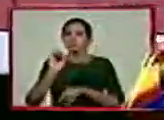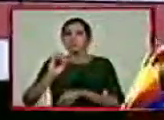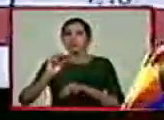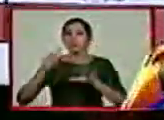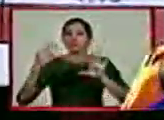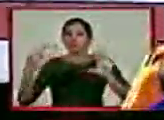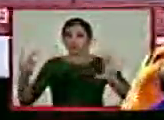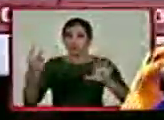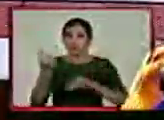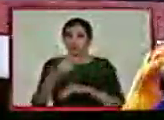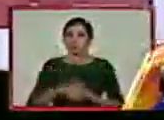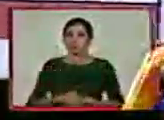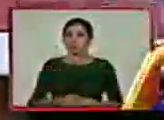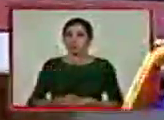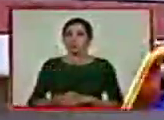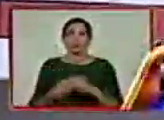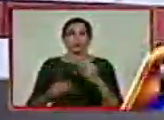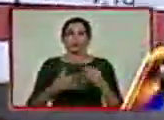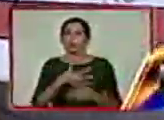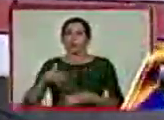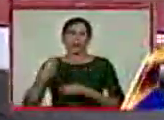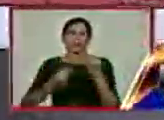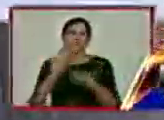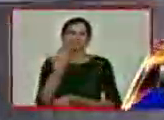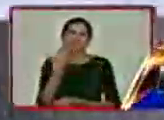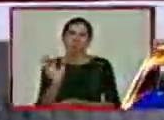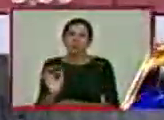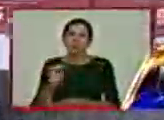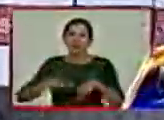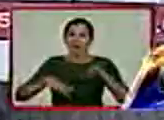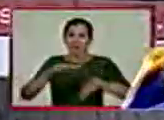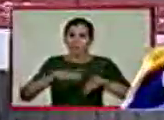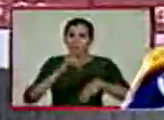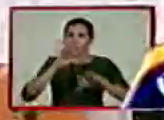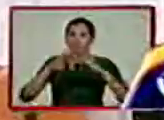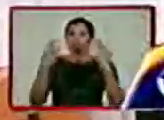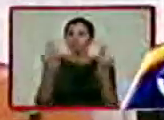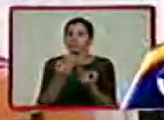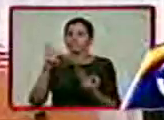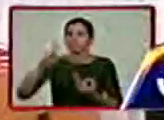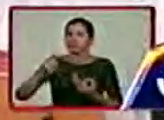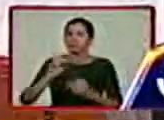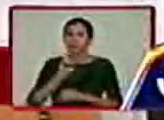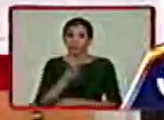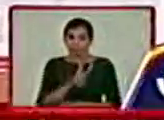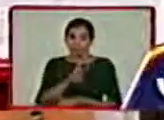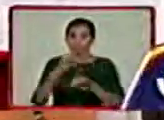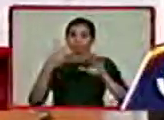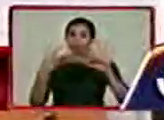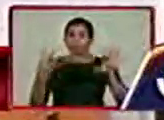hacer 50 hallacas en Mercal, una familia necesita